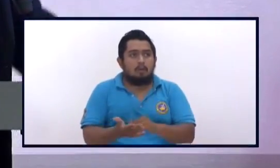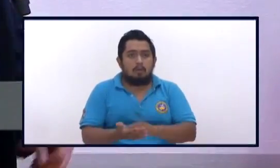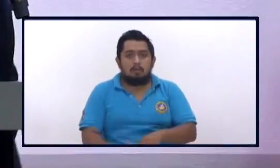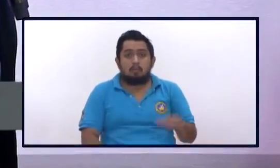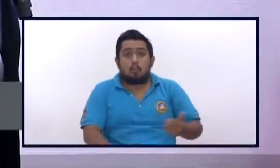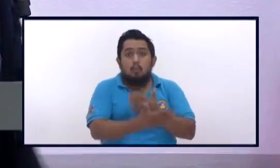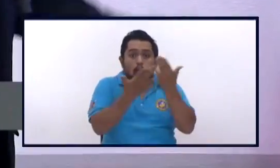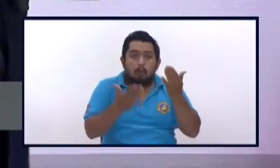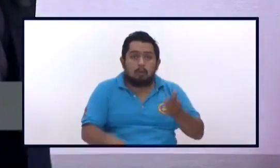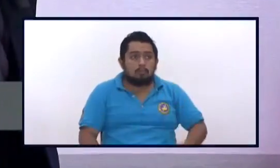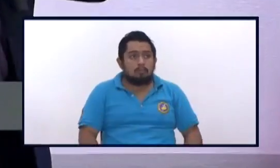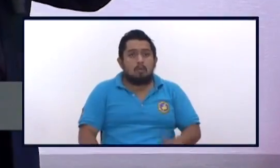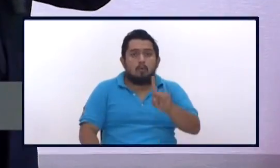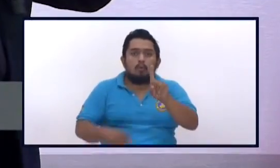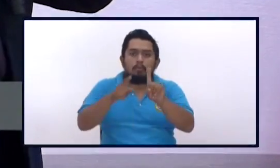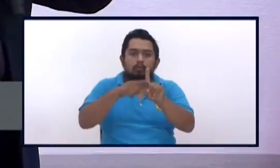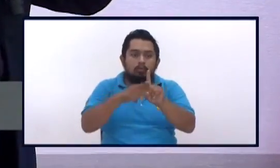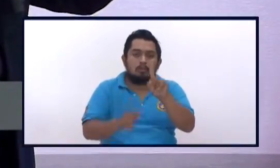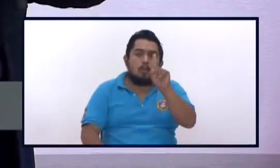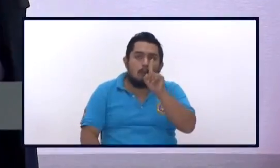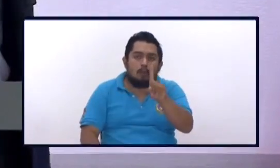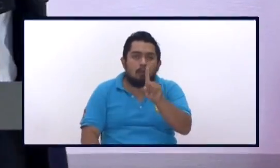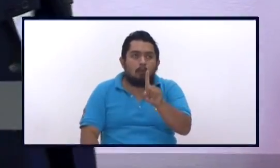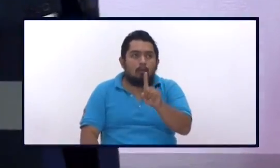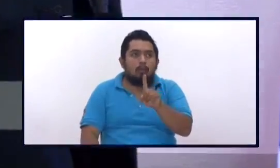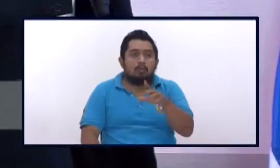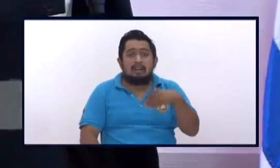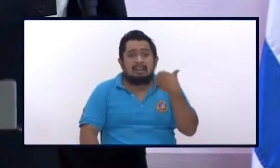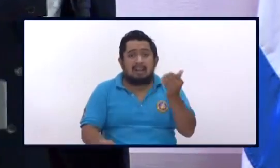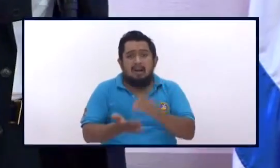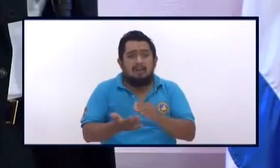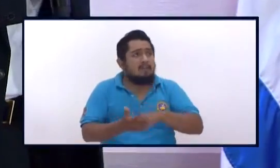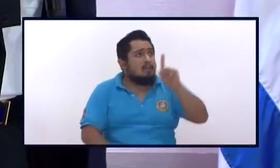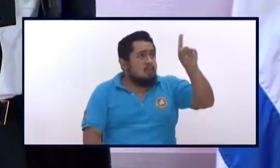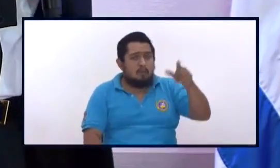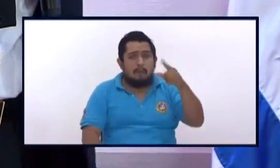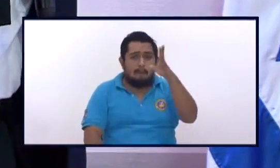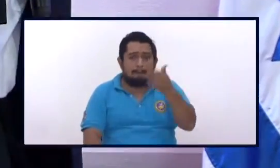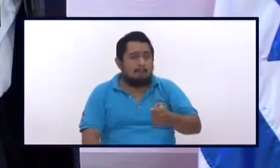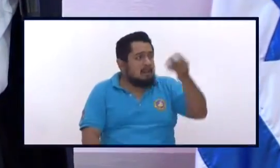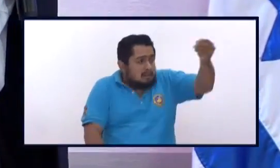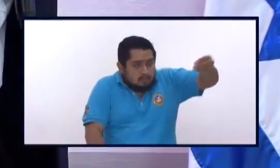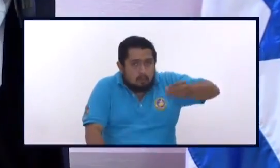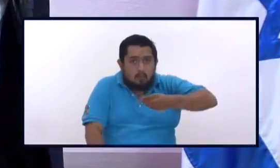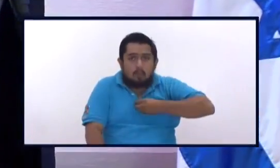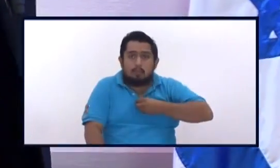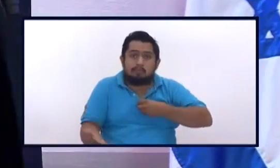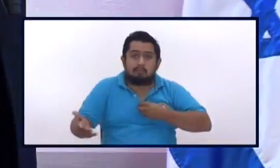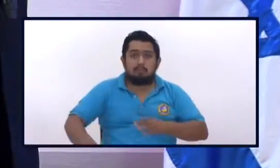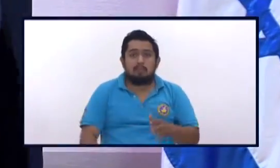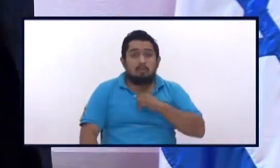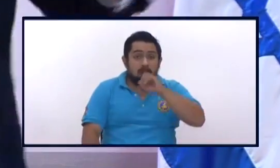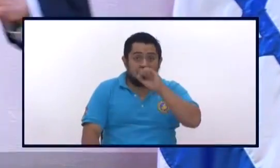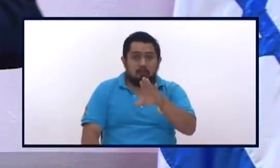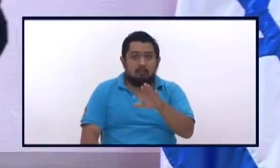no hay sólo hay una llave y porque ven que se va a tardar un mes dos meses hoy con la pandemia okey porque te estoy contando la